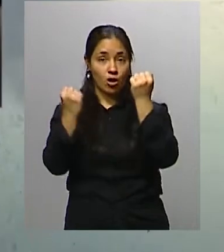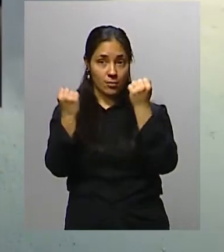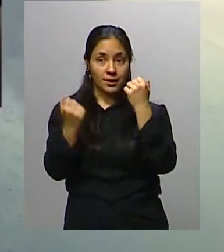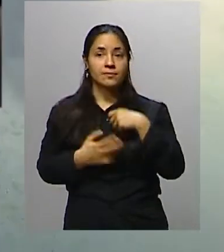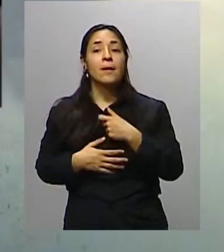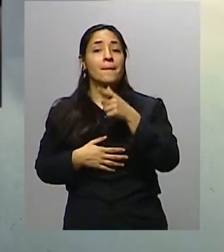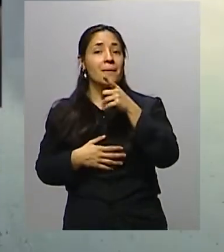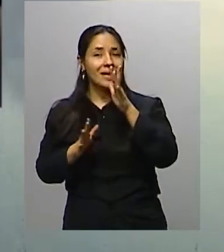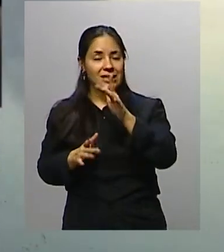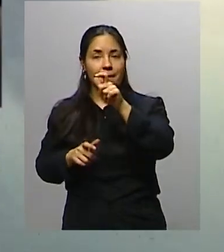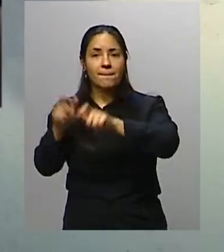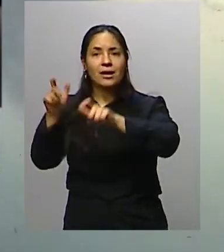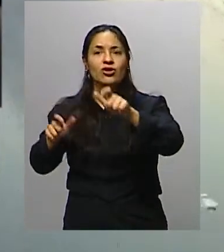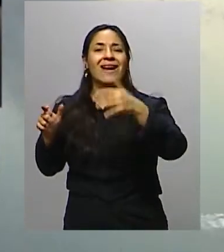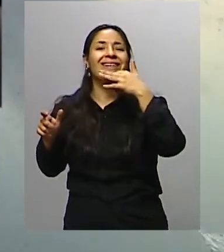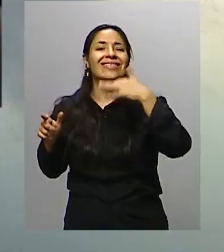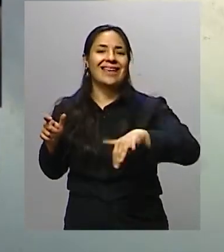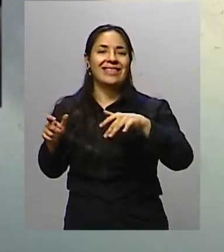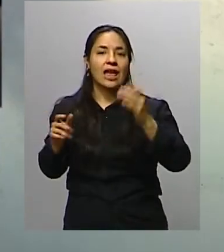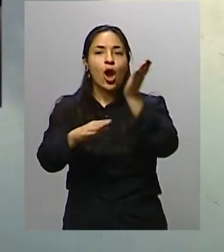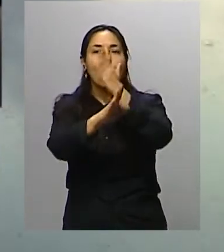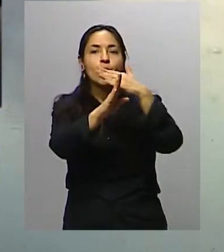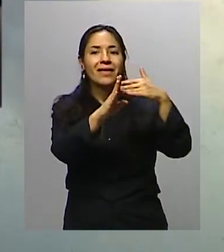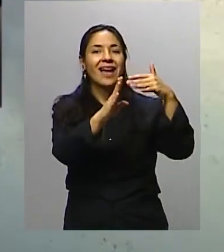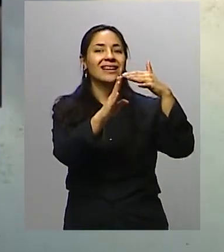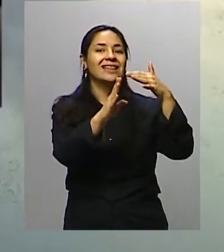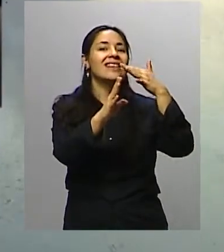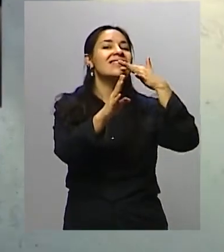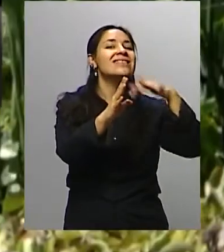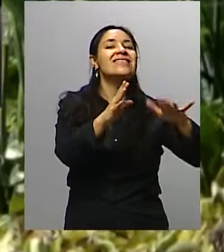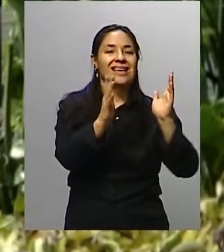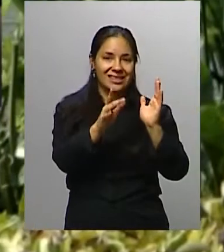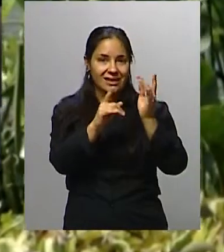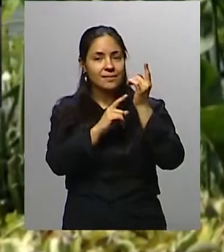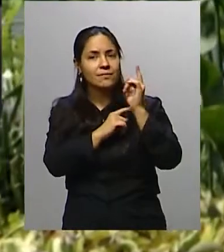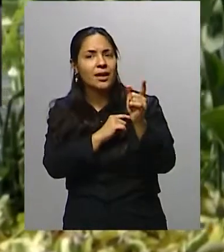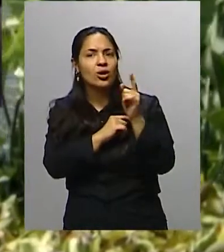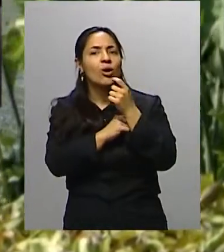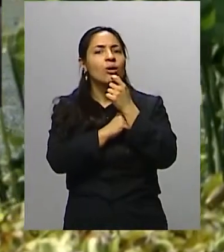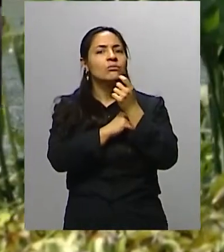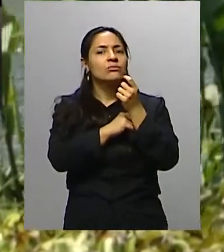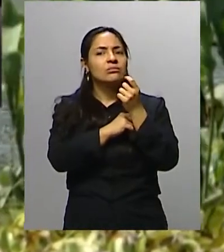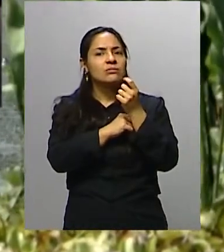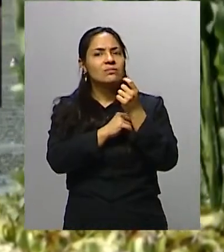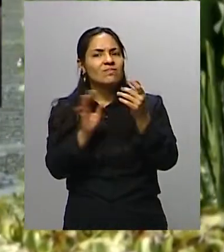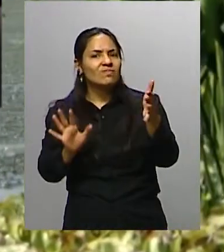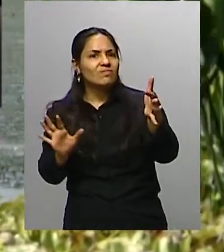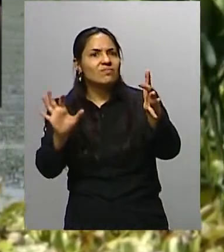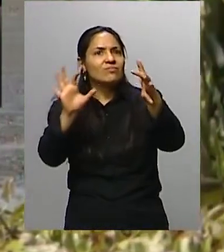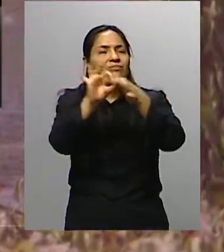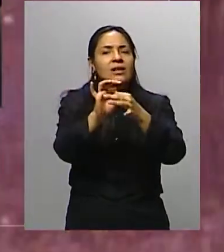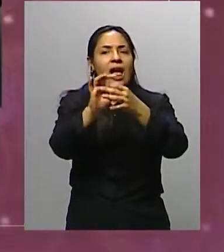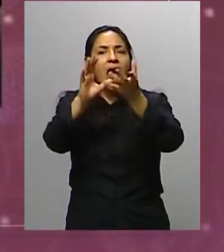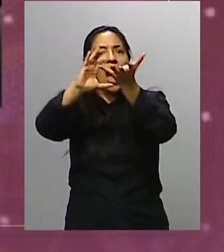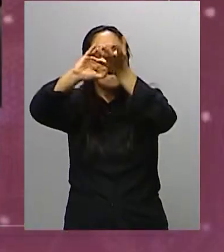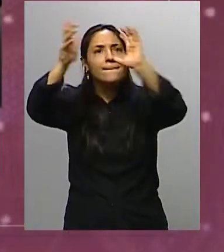gente entiende el valor de los humedales, si lo debe entender, lo entiende por ese lado, pero no entiende el valor que tiene con el medio ambiente, la importancia que